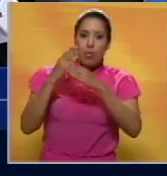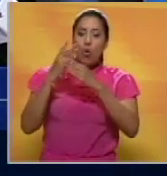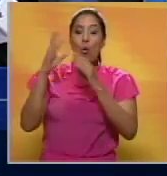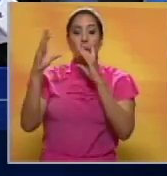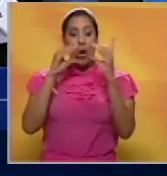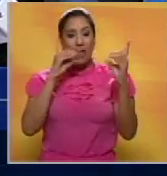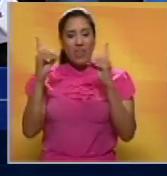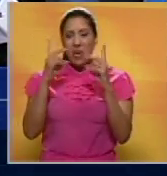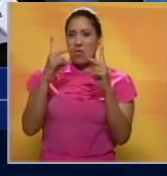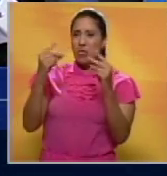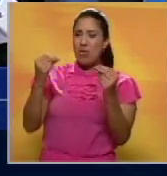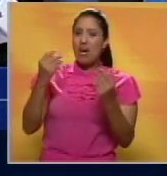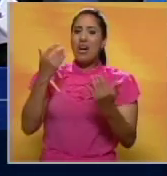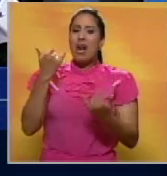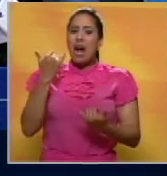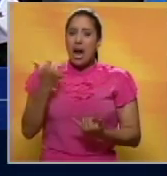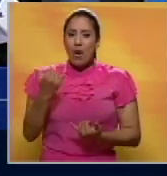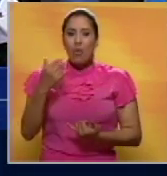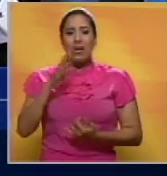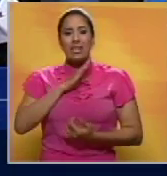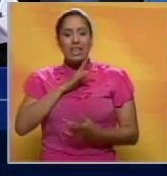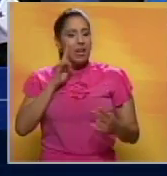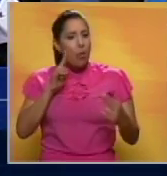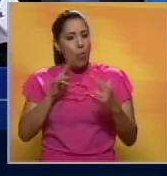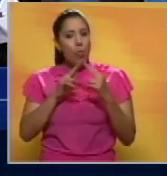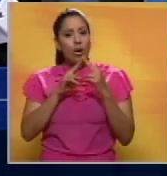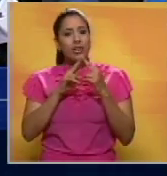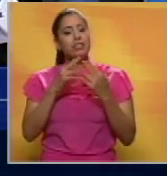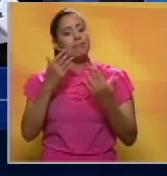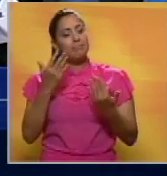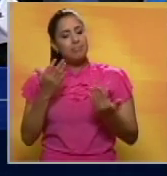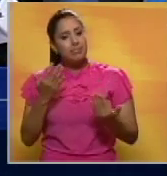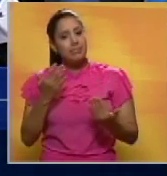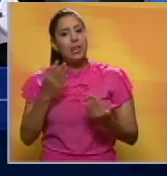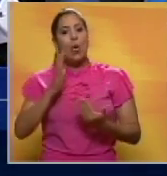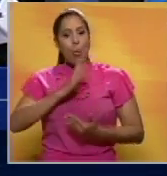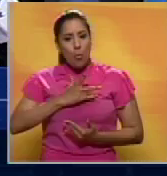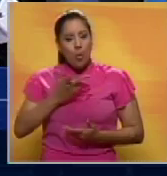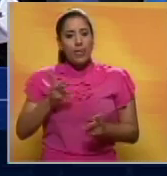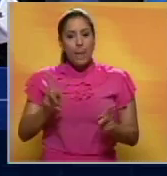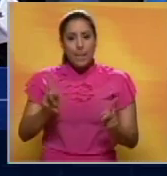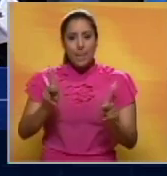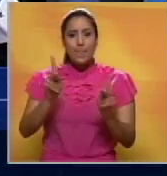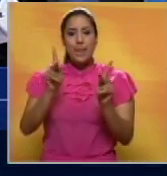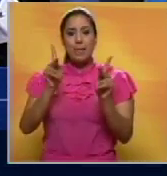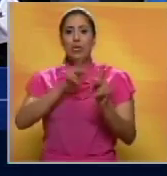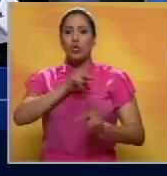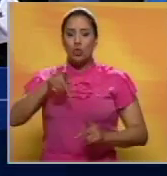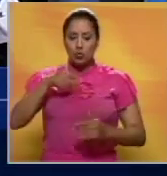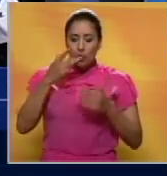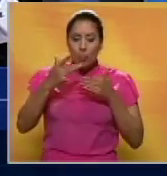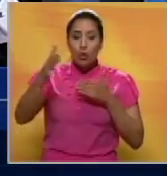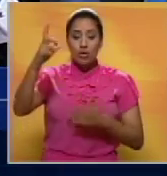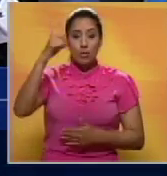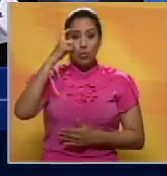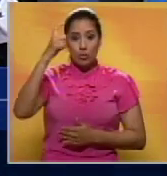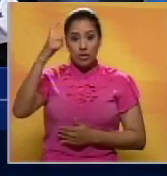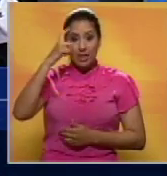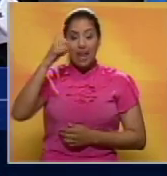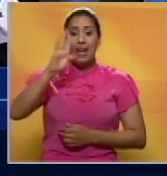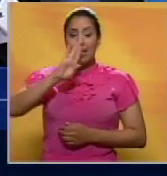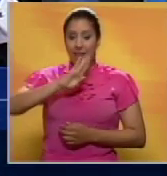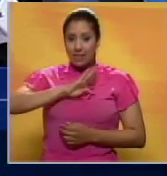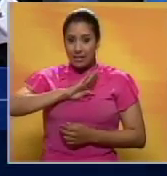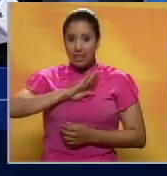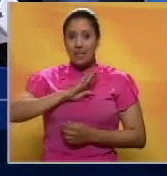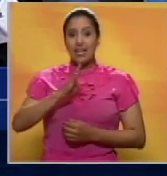al diálogo, al encuentro, y puede permitir que en los próximos días